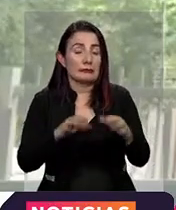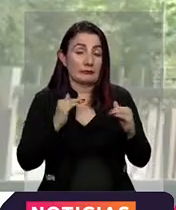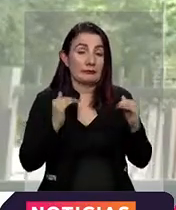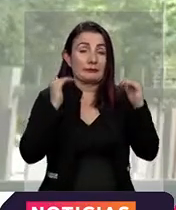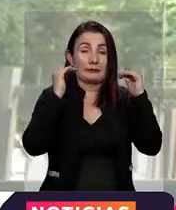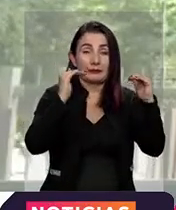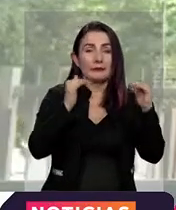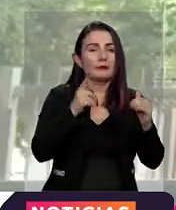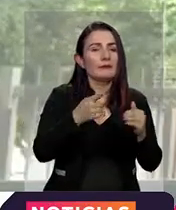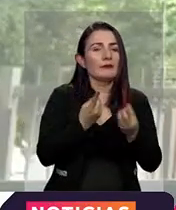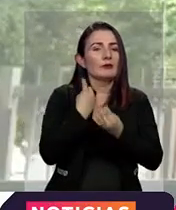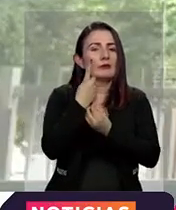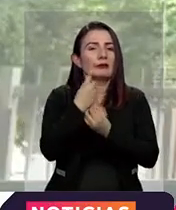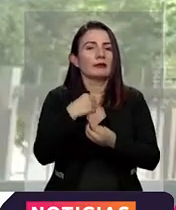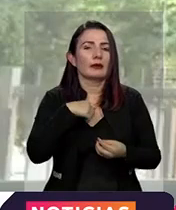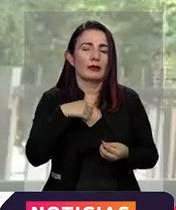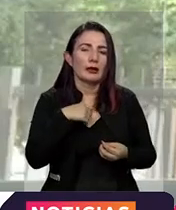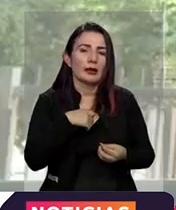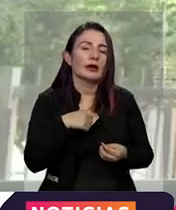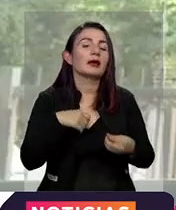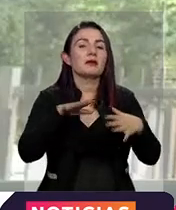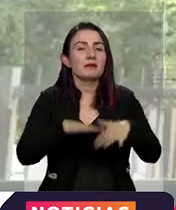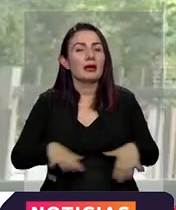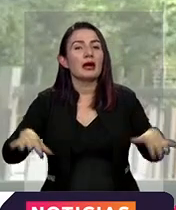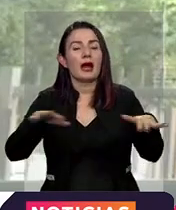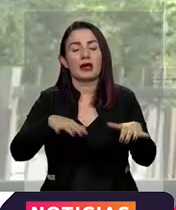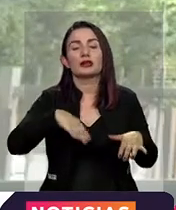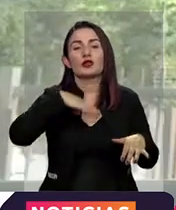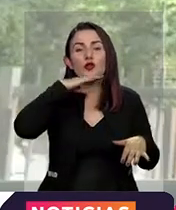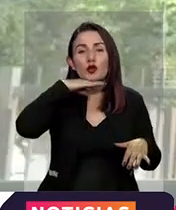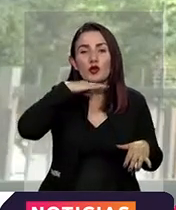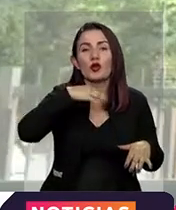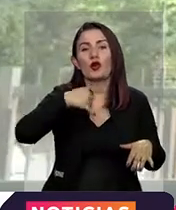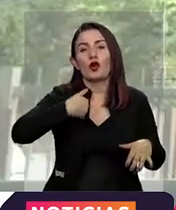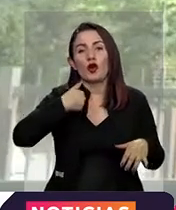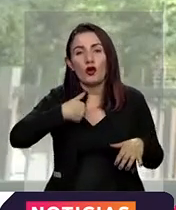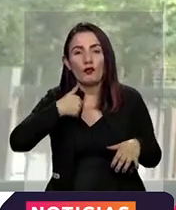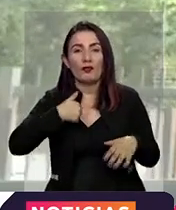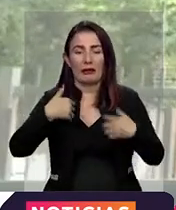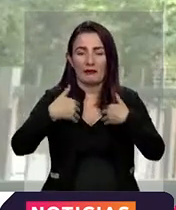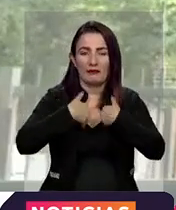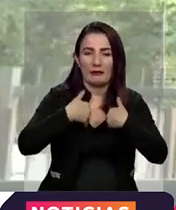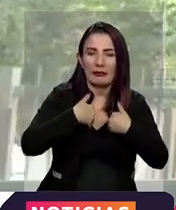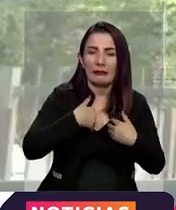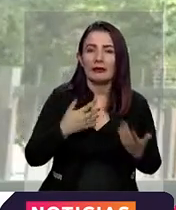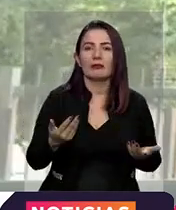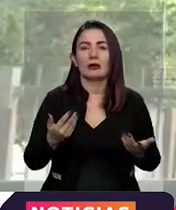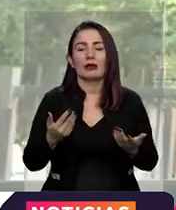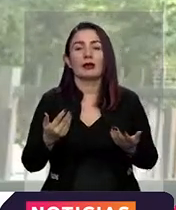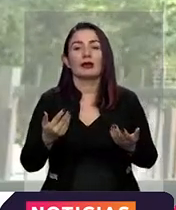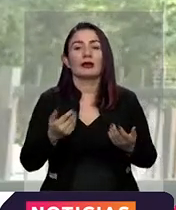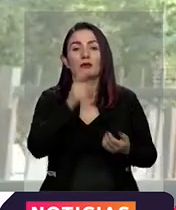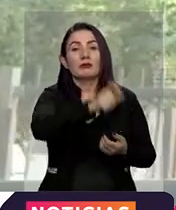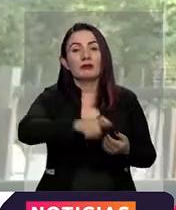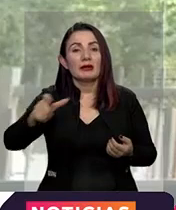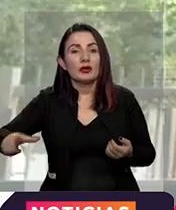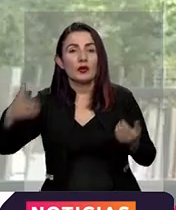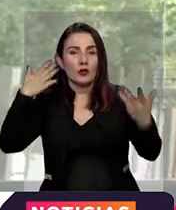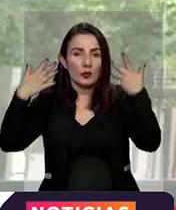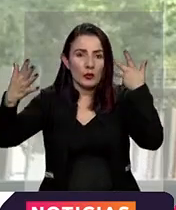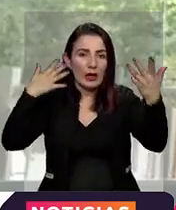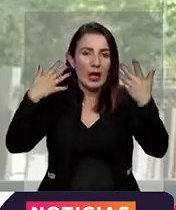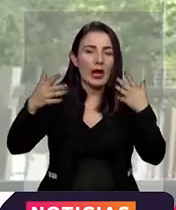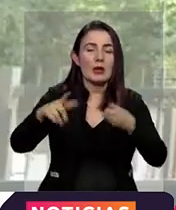política. Tenemos programados ya espacios con infancia y adolescentes, víctimas del conflicto, población rural,